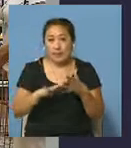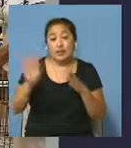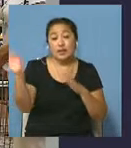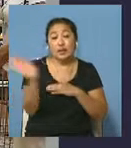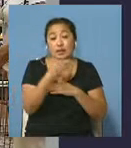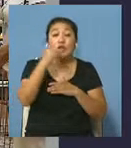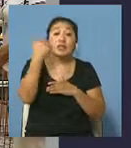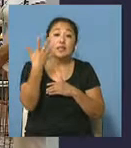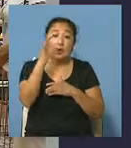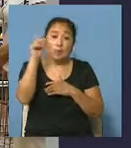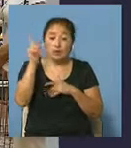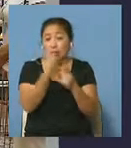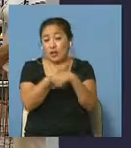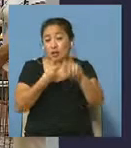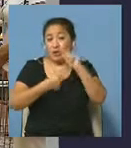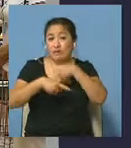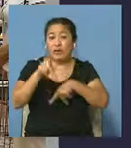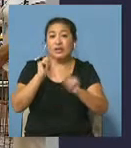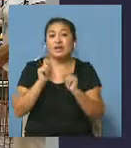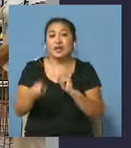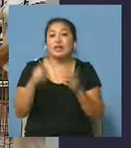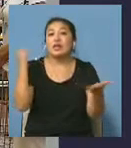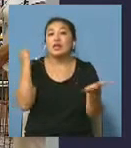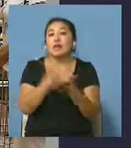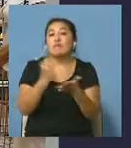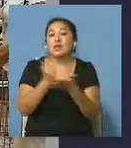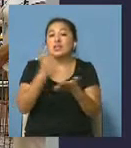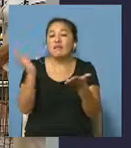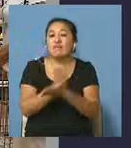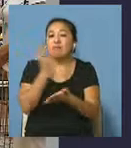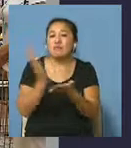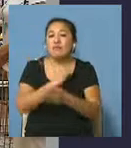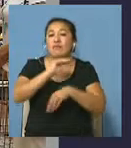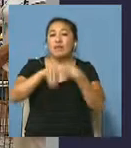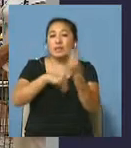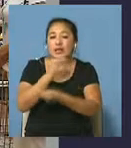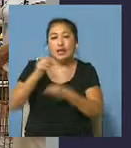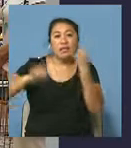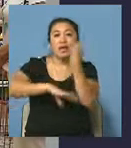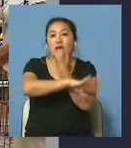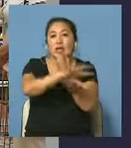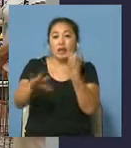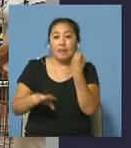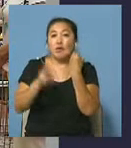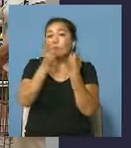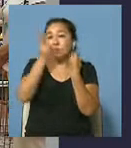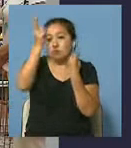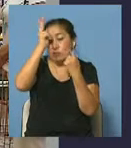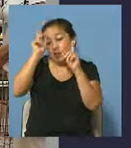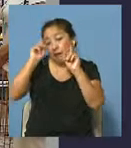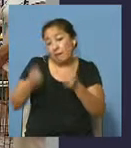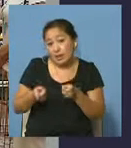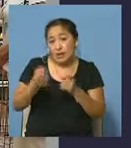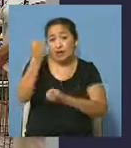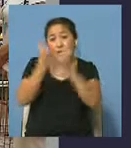5% de los productos deben ser de empresas de agricultura familiar, campesina o indígena, o también